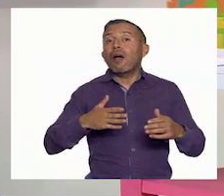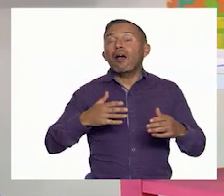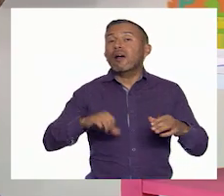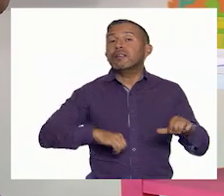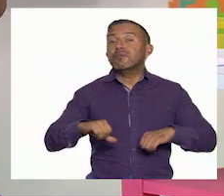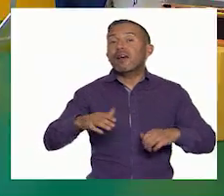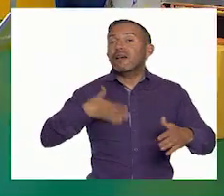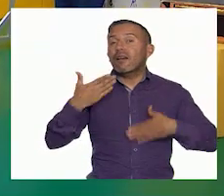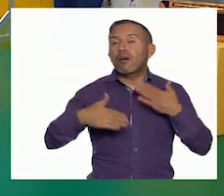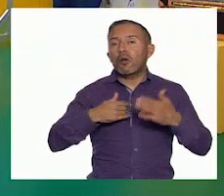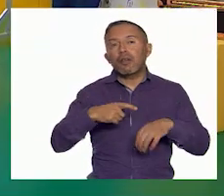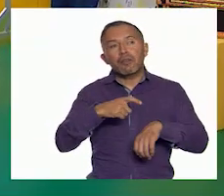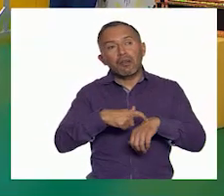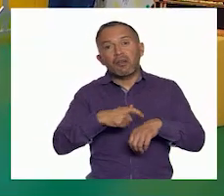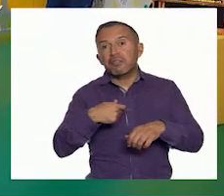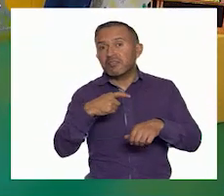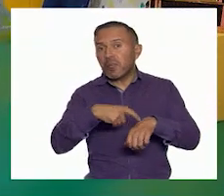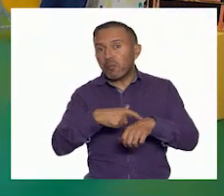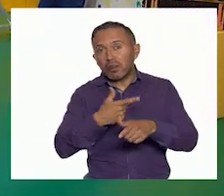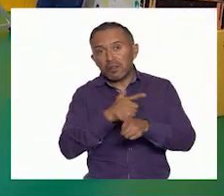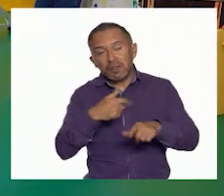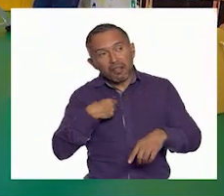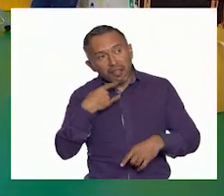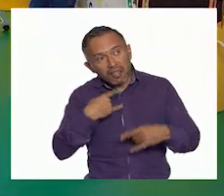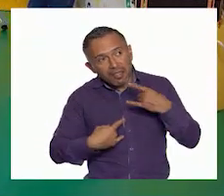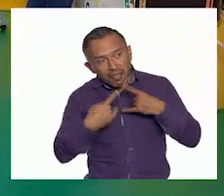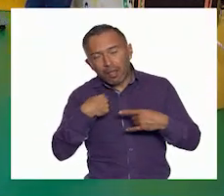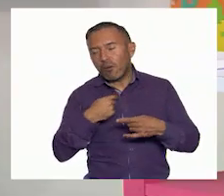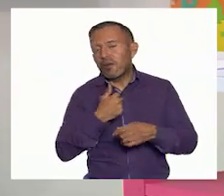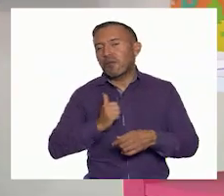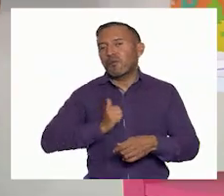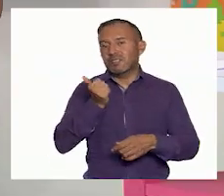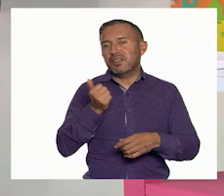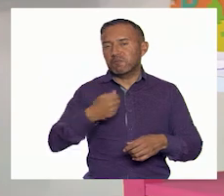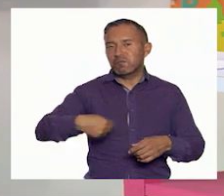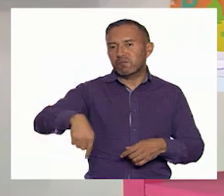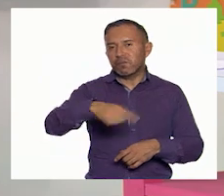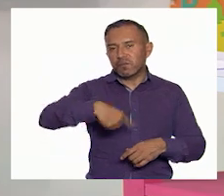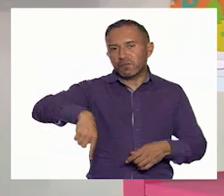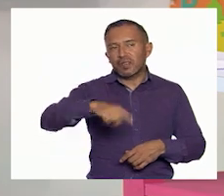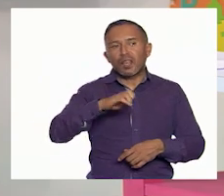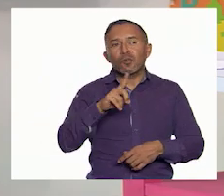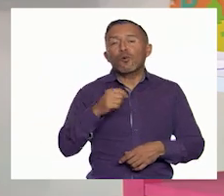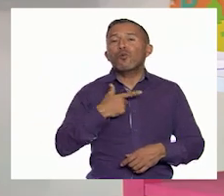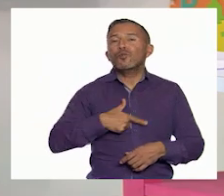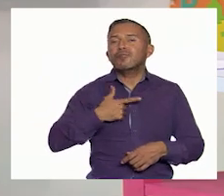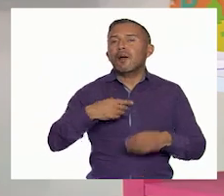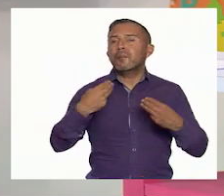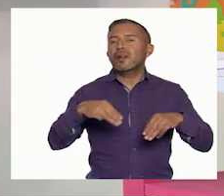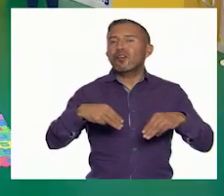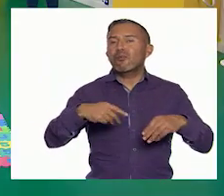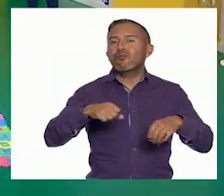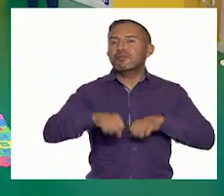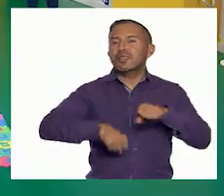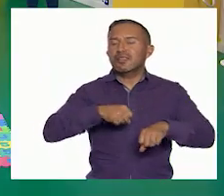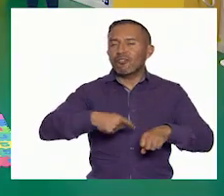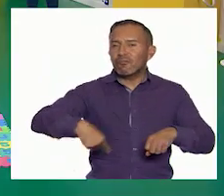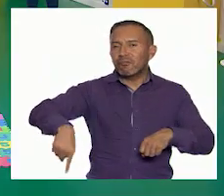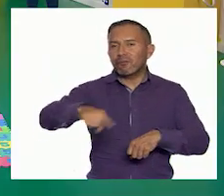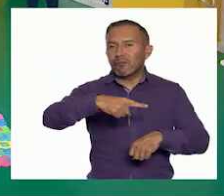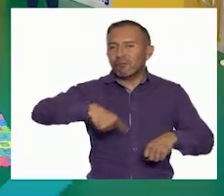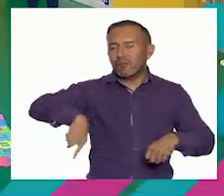libre. Y entonces Edmundo le gustaba andar alrededor del mercado jugando con su bicicleta. ¿Qué les parece si